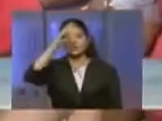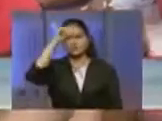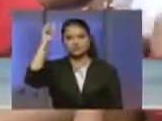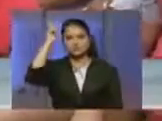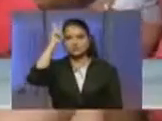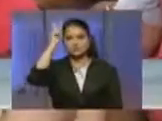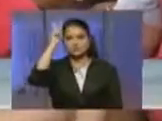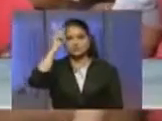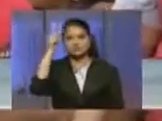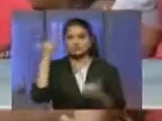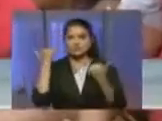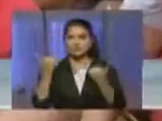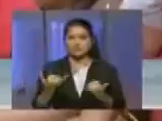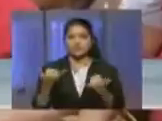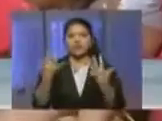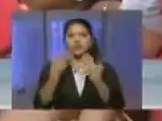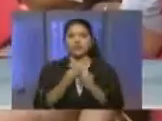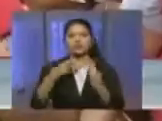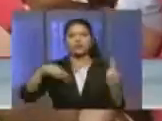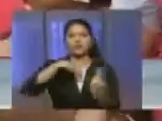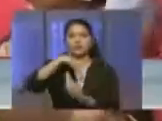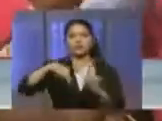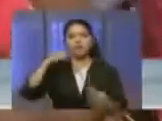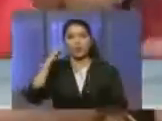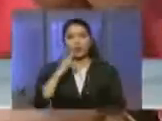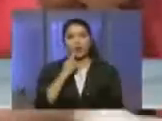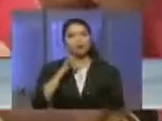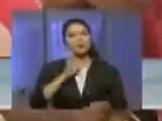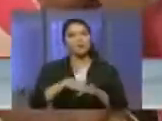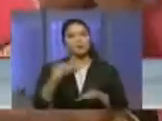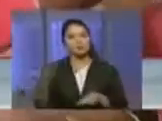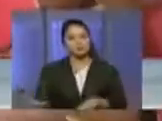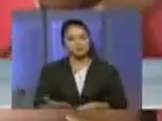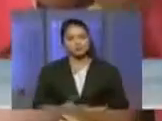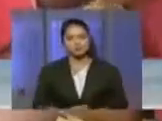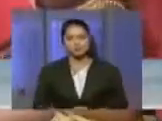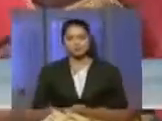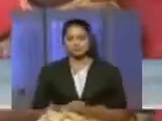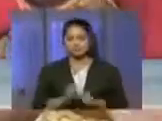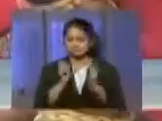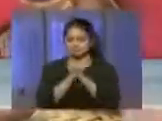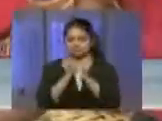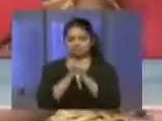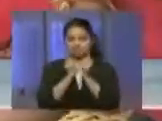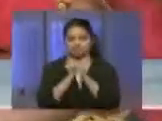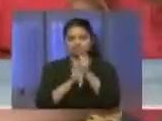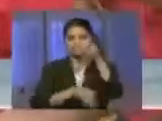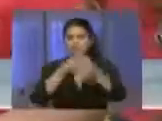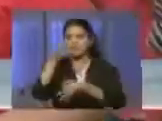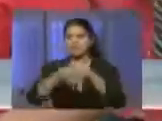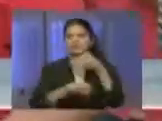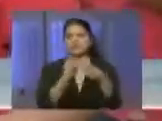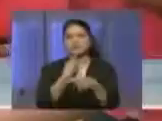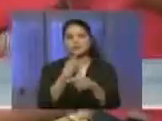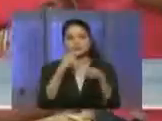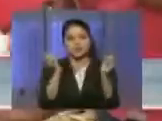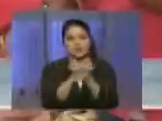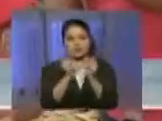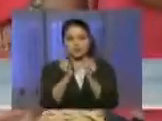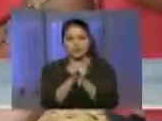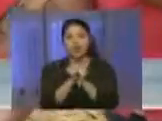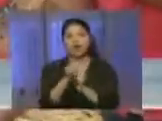estamos con la Revolución bolivariana por qué rápidamente quiero decirles lo siguiente